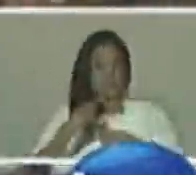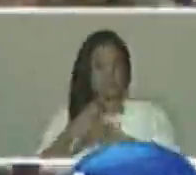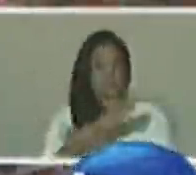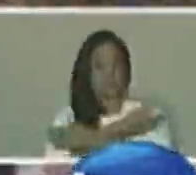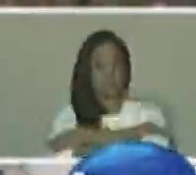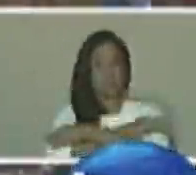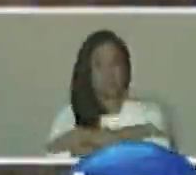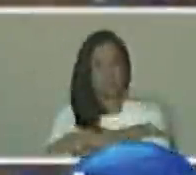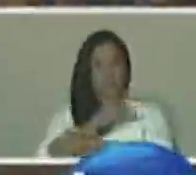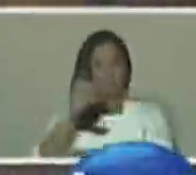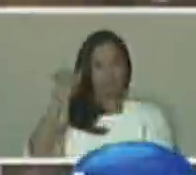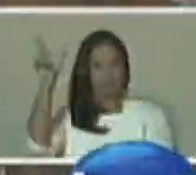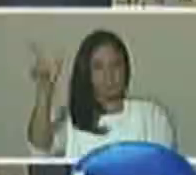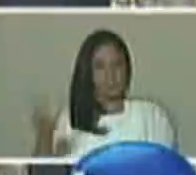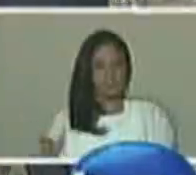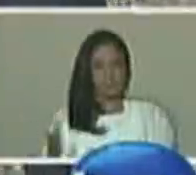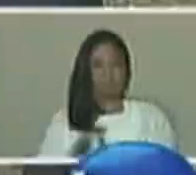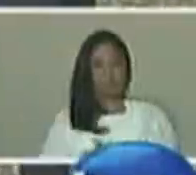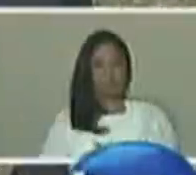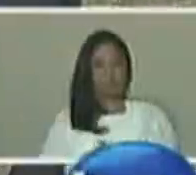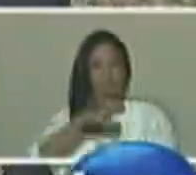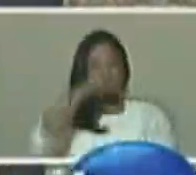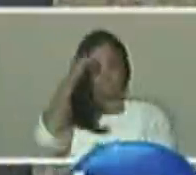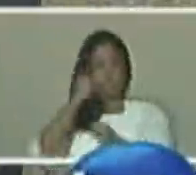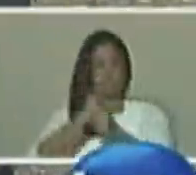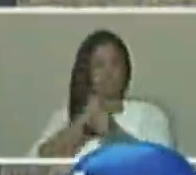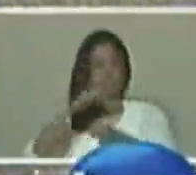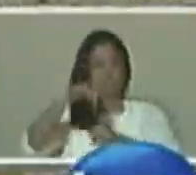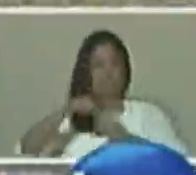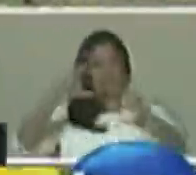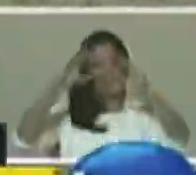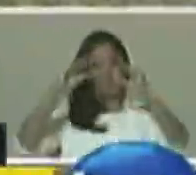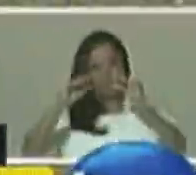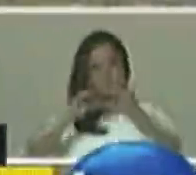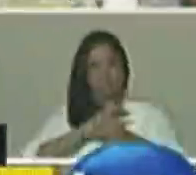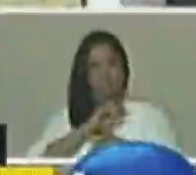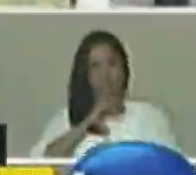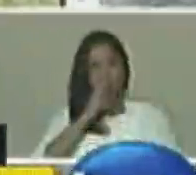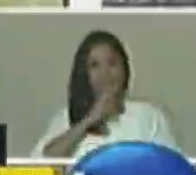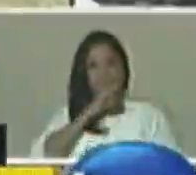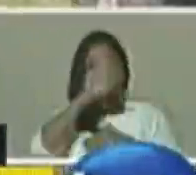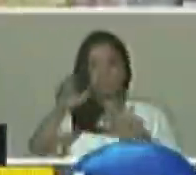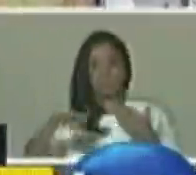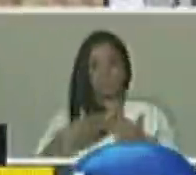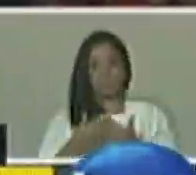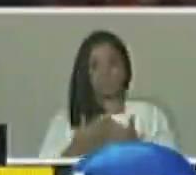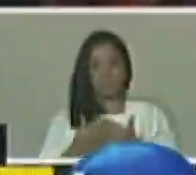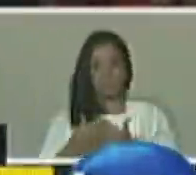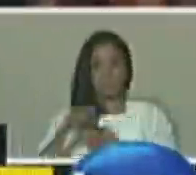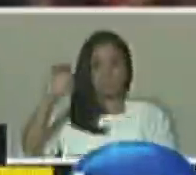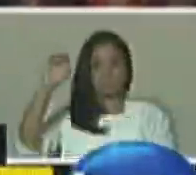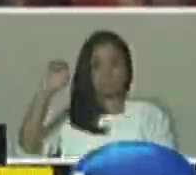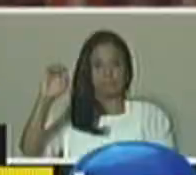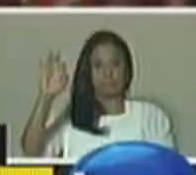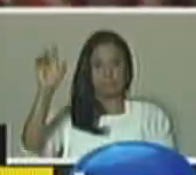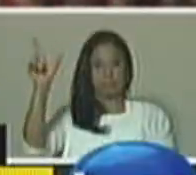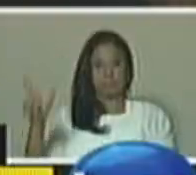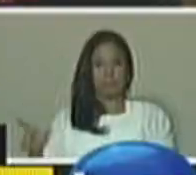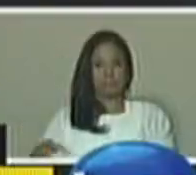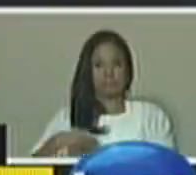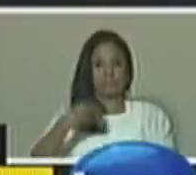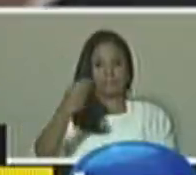Irma! Excelente tu labor esta noche. Realmente la de todos. Y Estela Pichel le entrega el cheque de